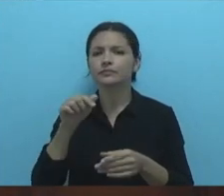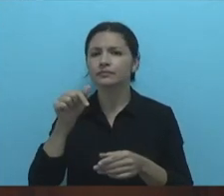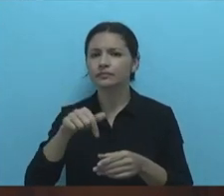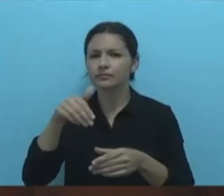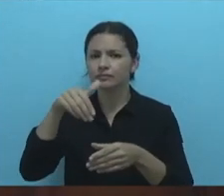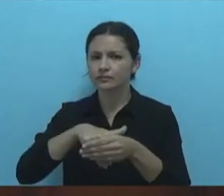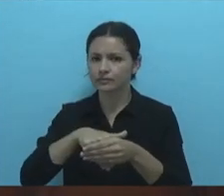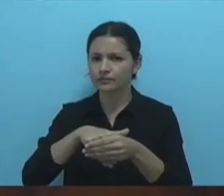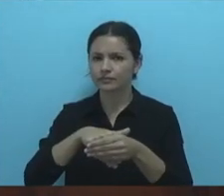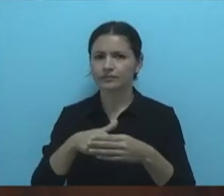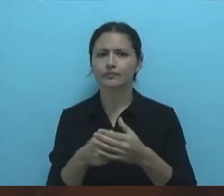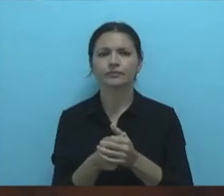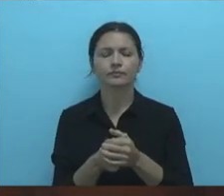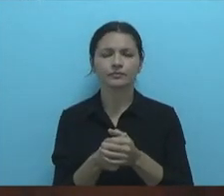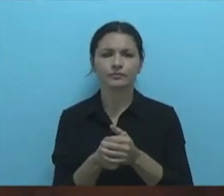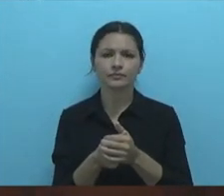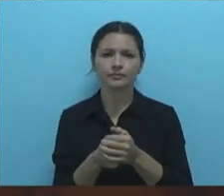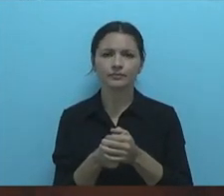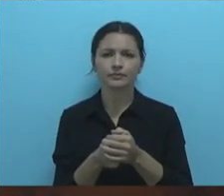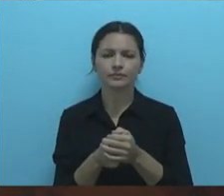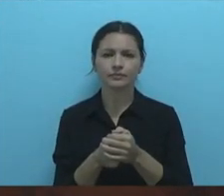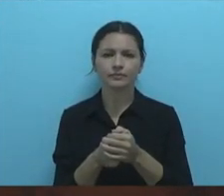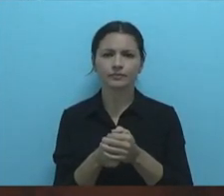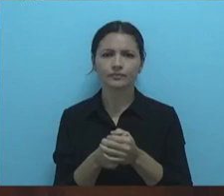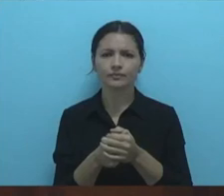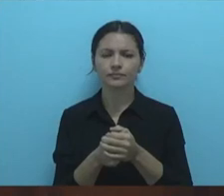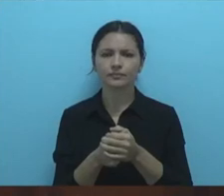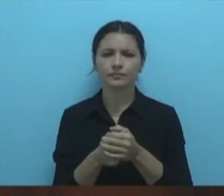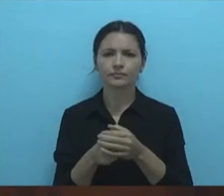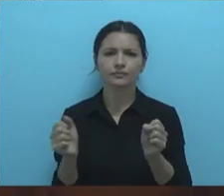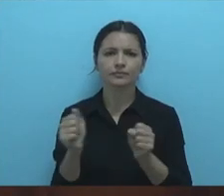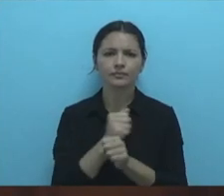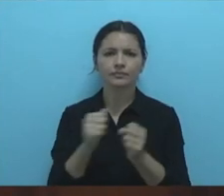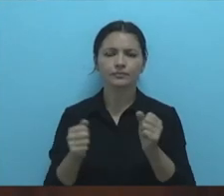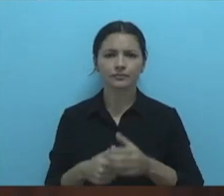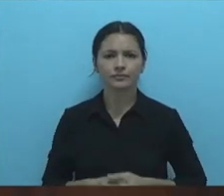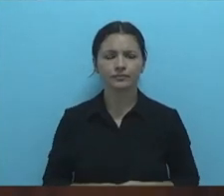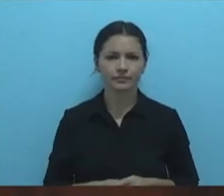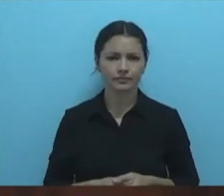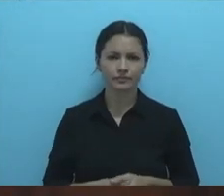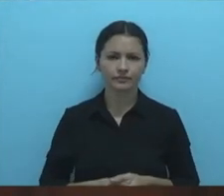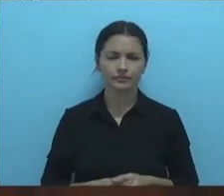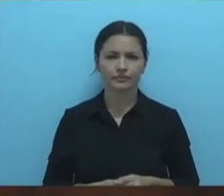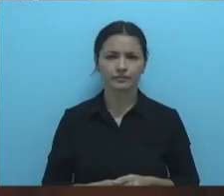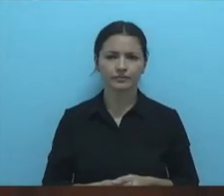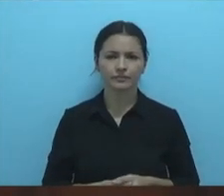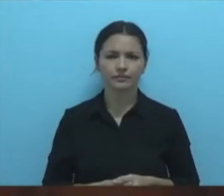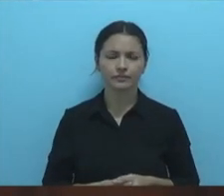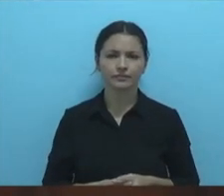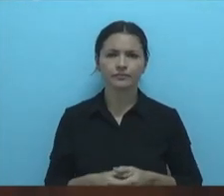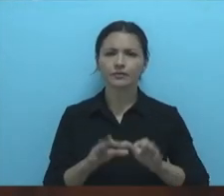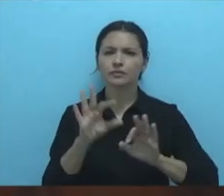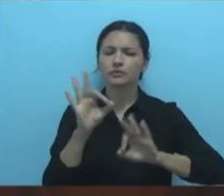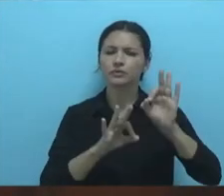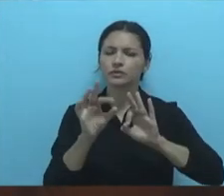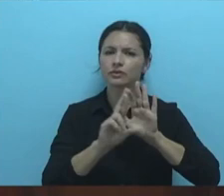aprobado a consideración el proyecto de comunicación a votación resulta aprobado proyecto